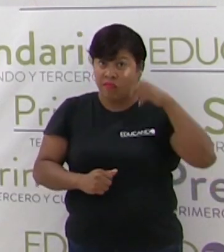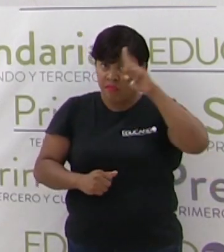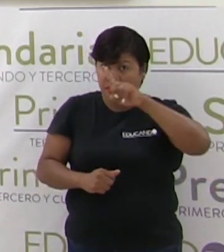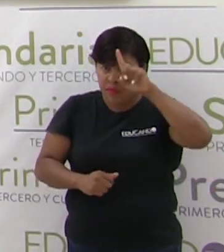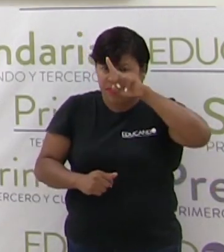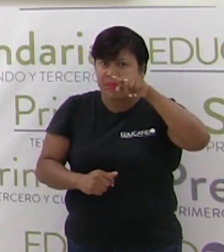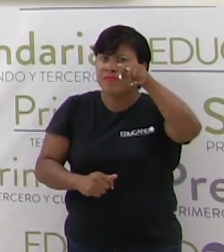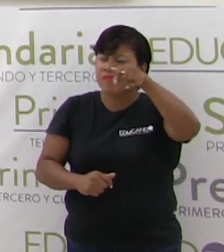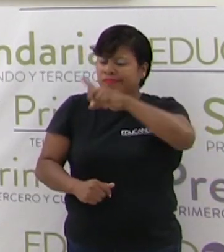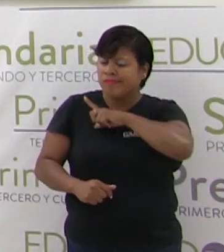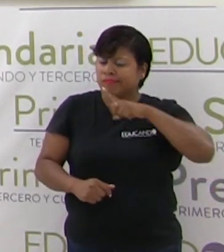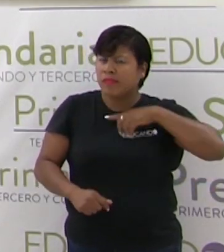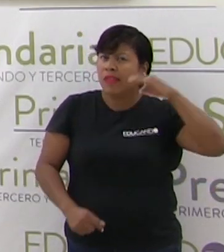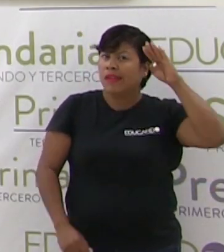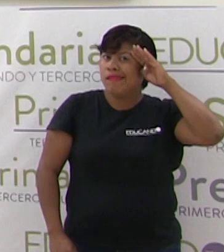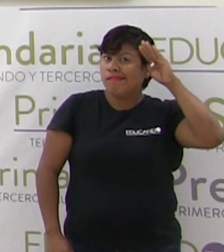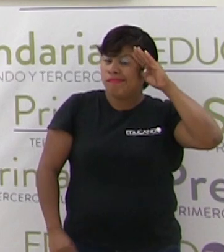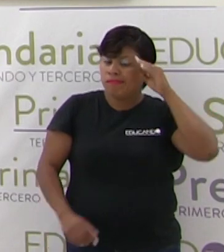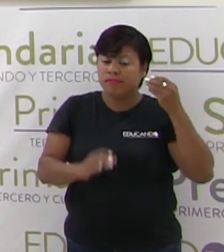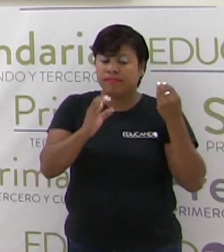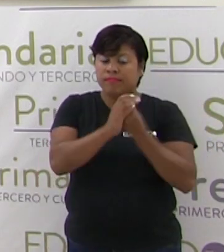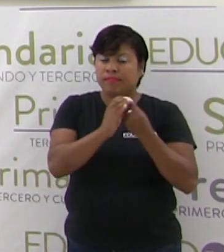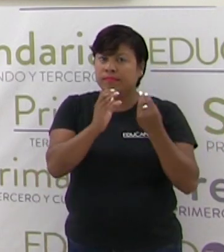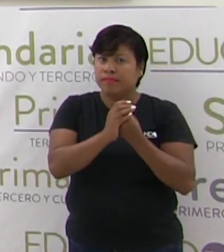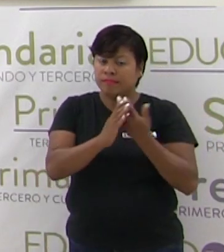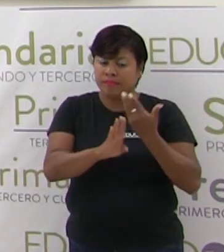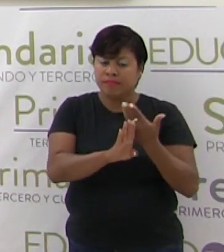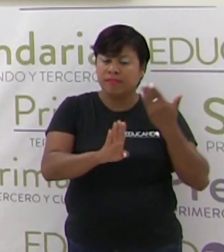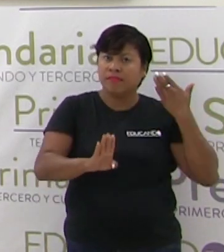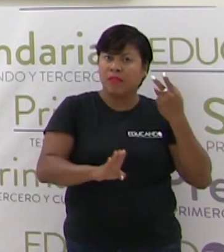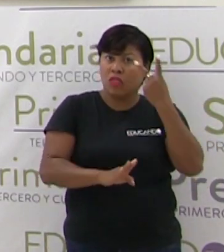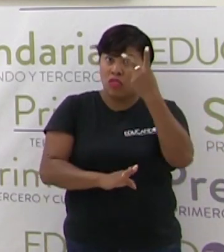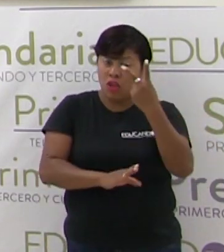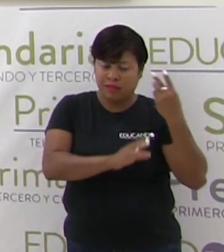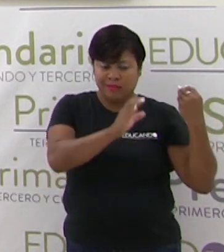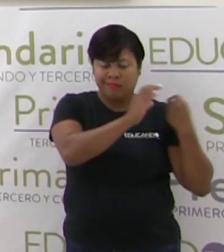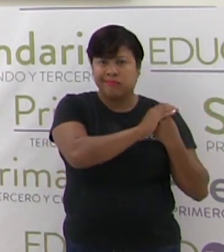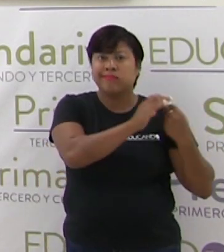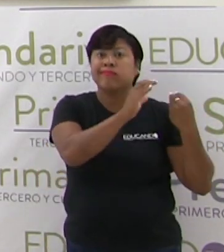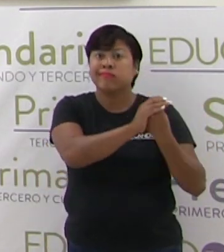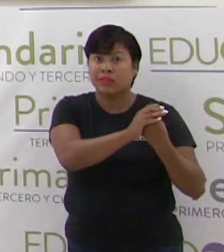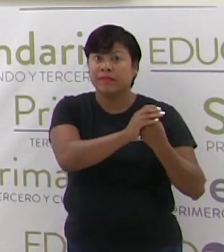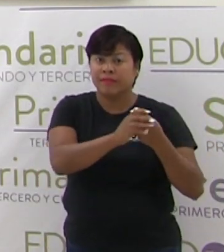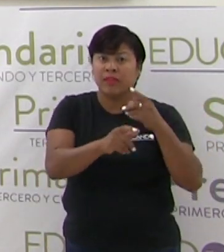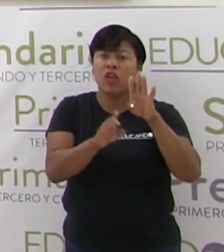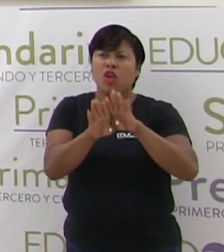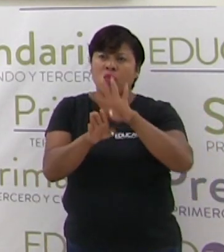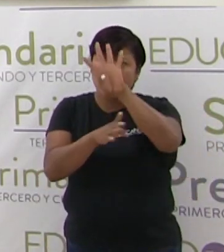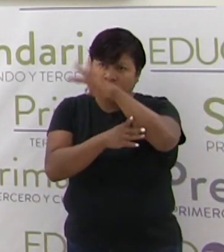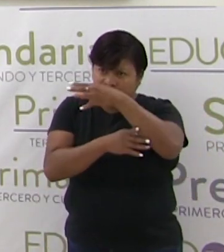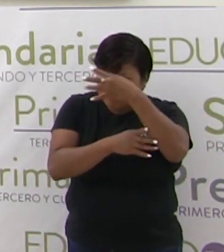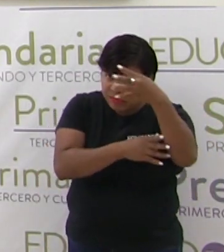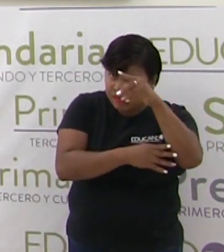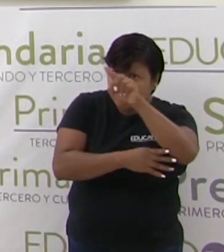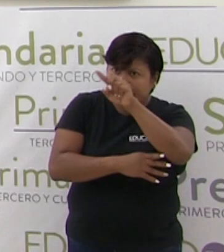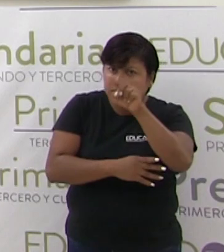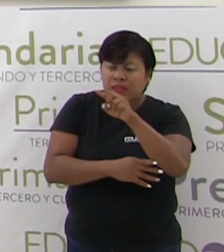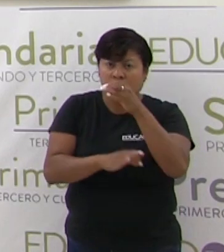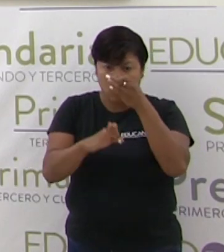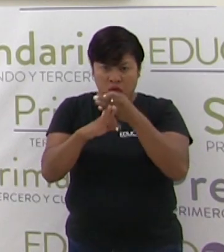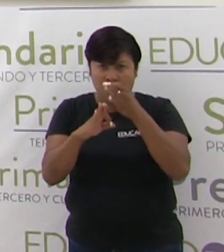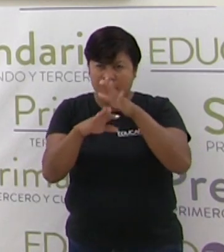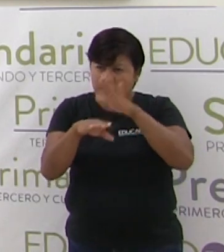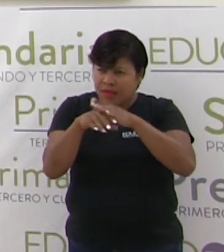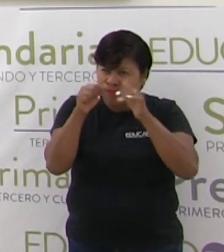es que piensen en las dos sesiones anteriores, que piensen en la estructura, aunque ahorita vamos a verlo un poco más